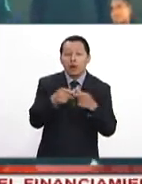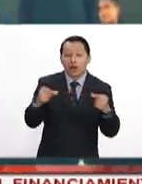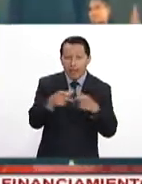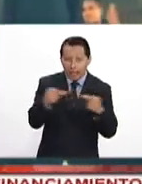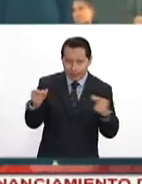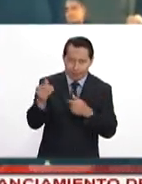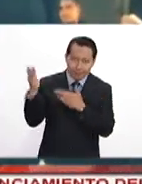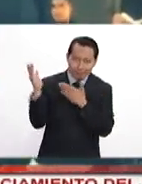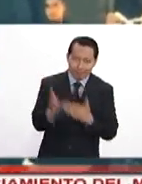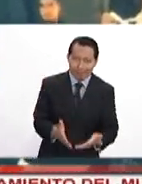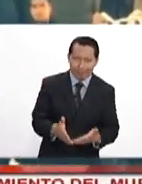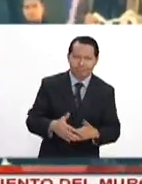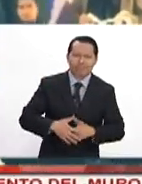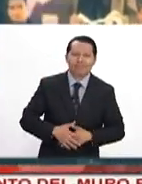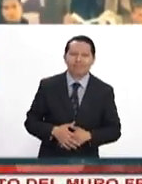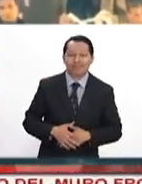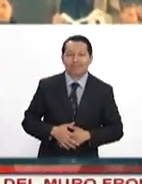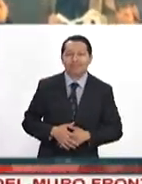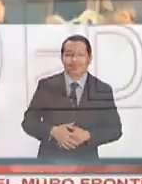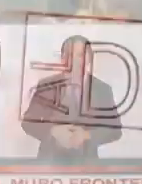Keisuke Honda.